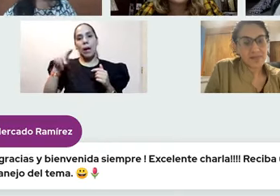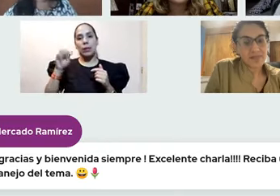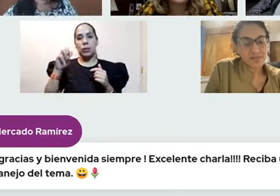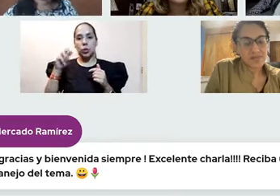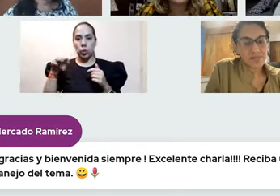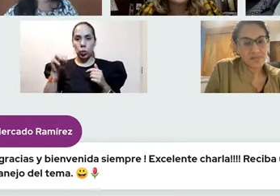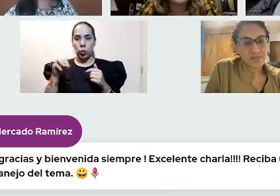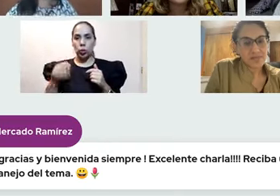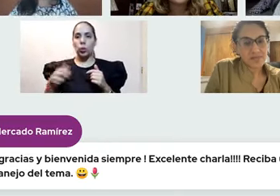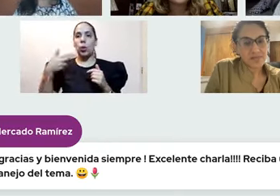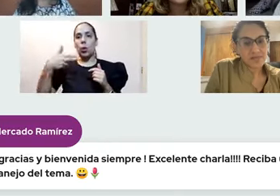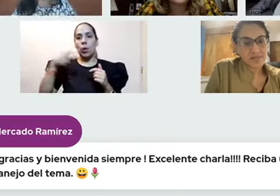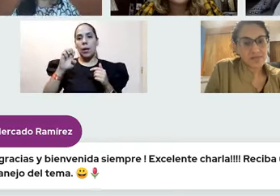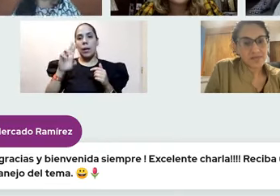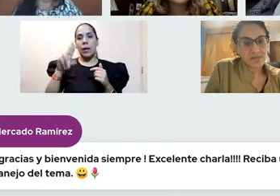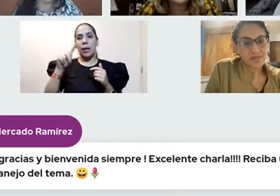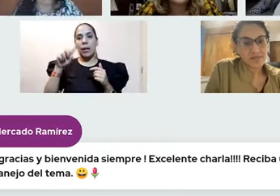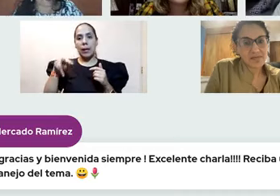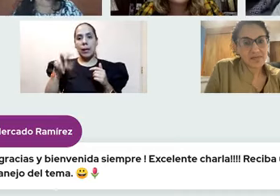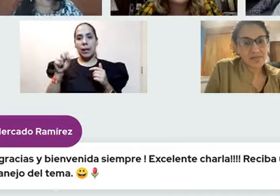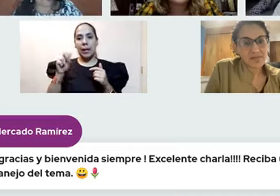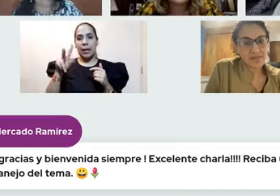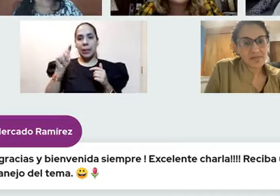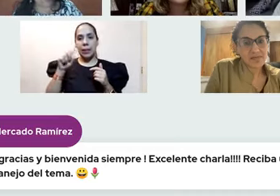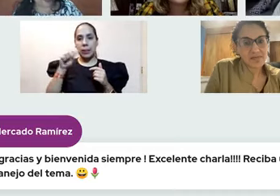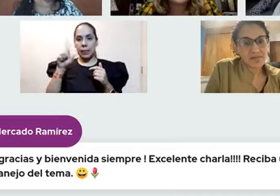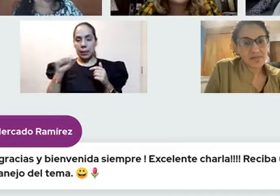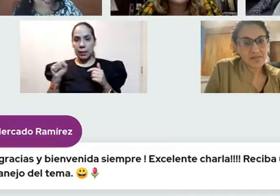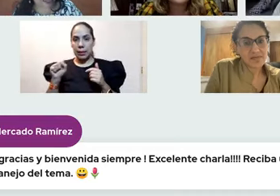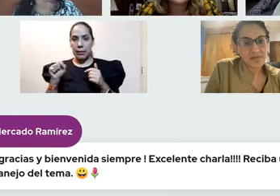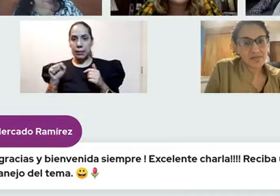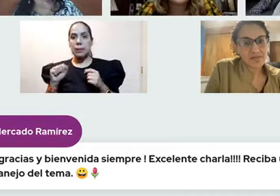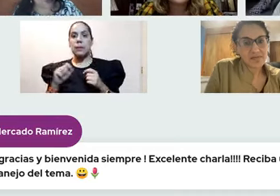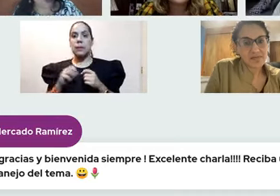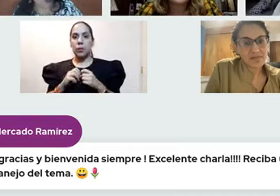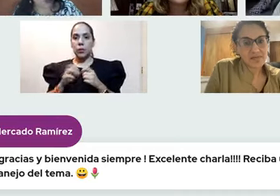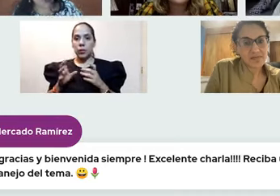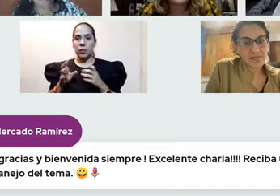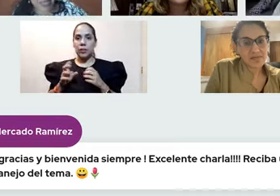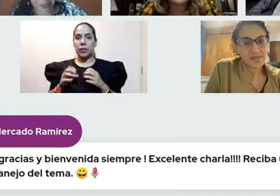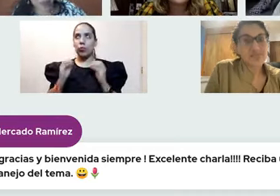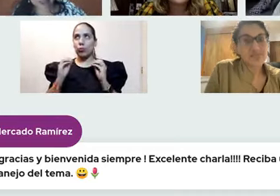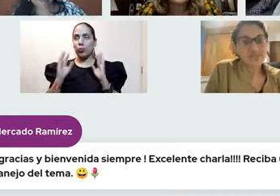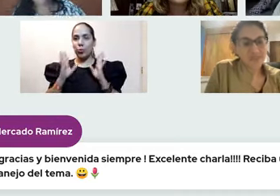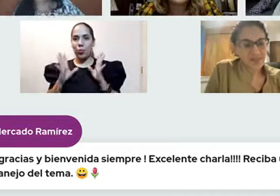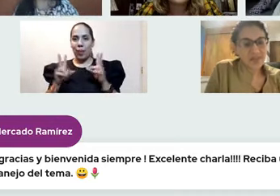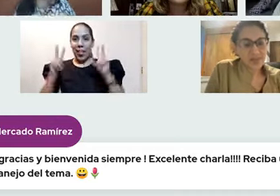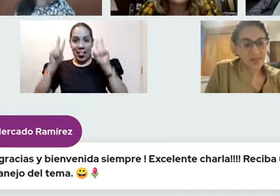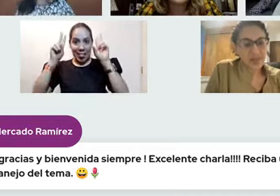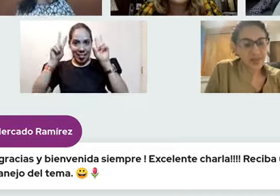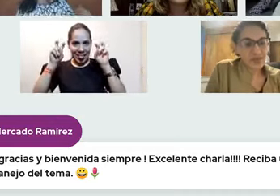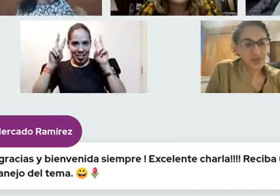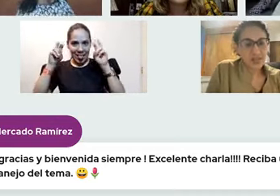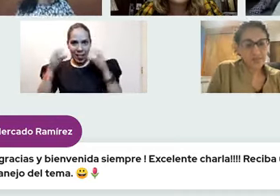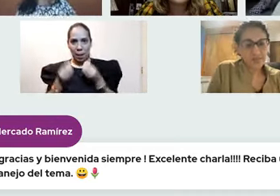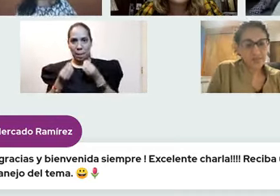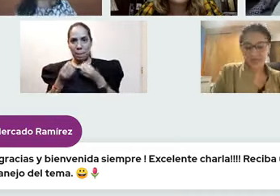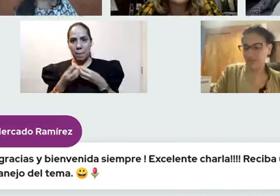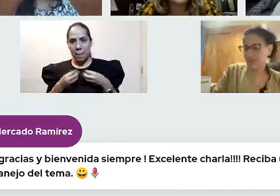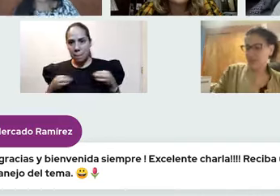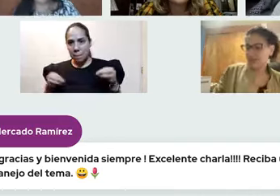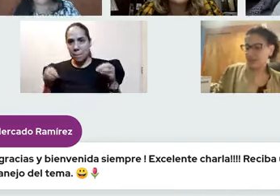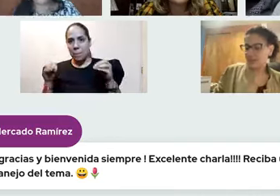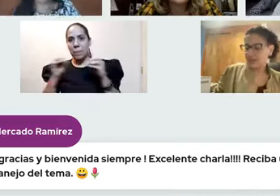ese Consejo Nacional. ¡Qué padre! La invito, maestra. Acá estaremos próximo miércoles. Con aquí, todo gusto, sí. De